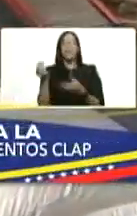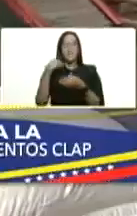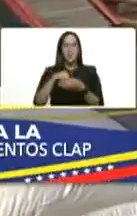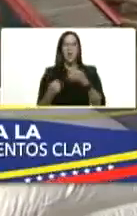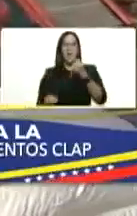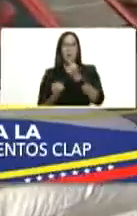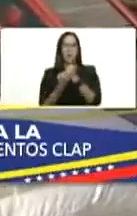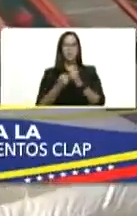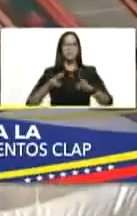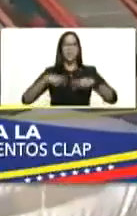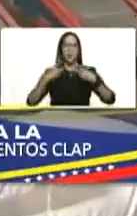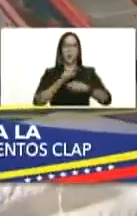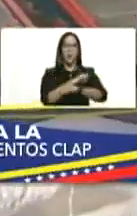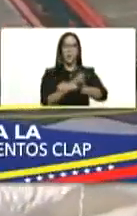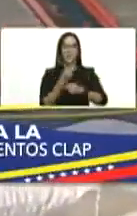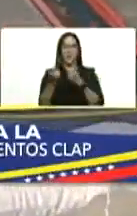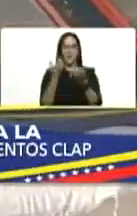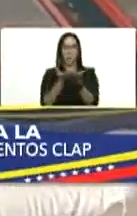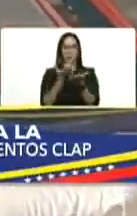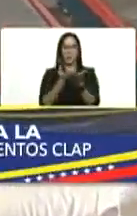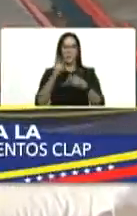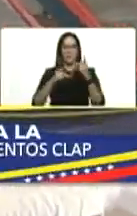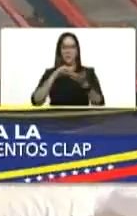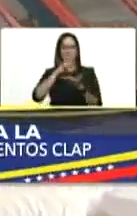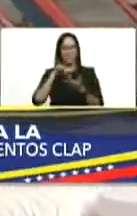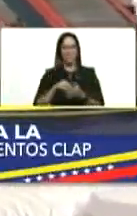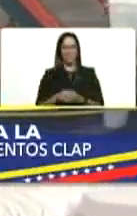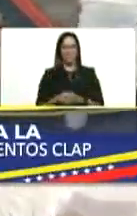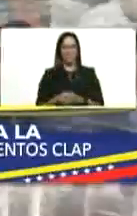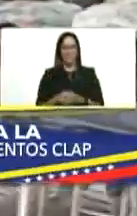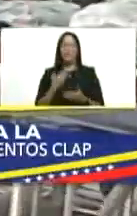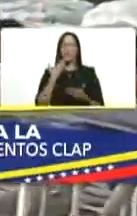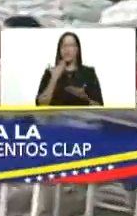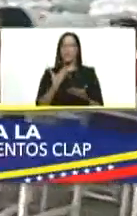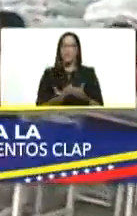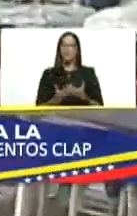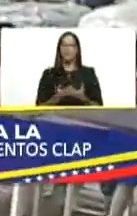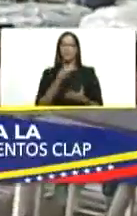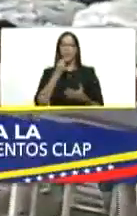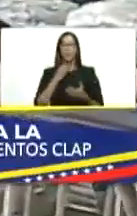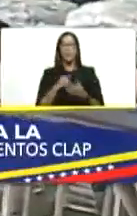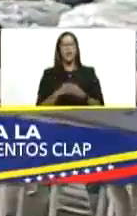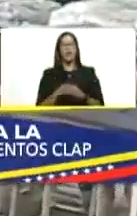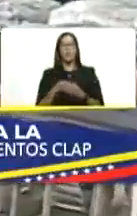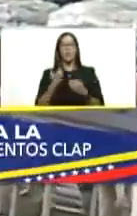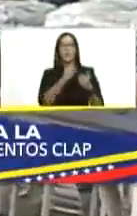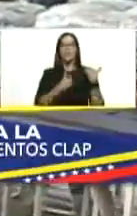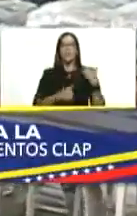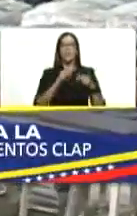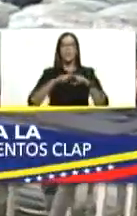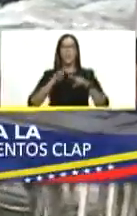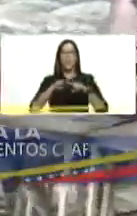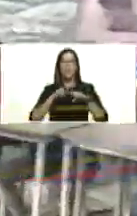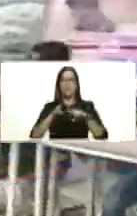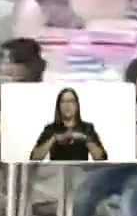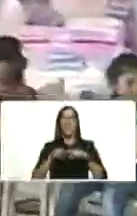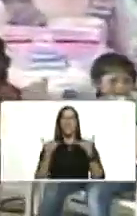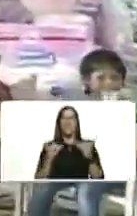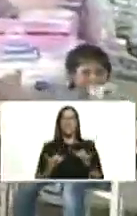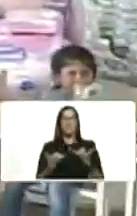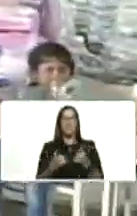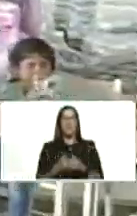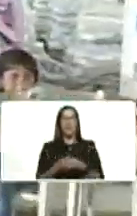impulsa el nuevo modelo económico productivo de la nación. Así es, gracias Marilyn. Bueno, presidente, mira, aquí están nuestros niños y nuestras niñas ya.